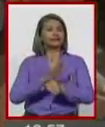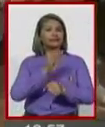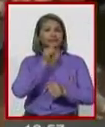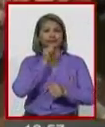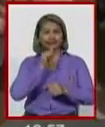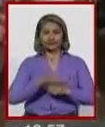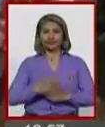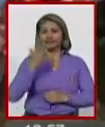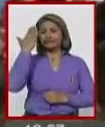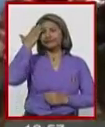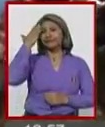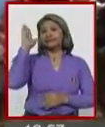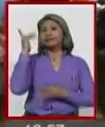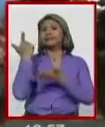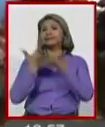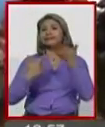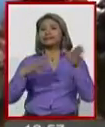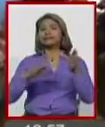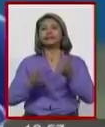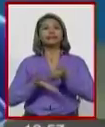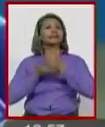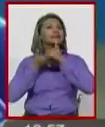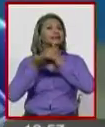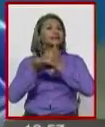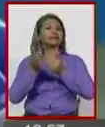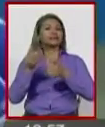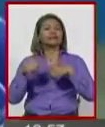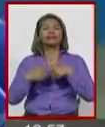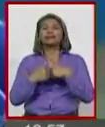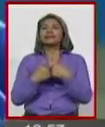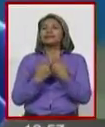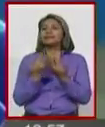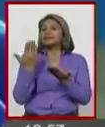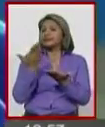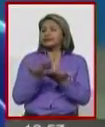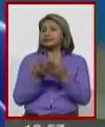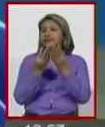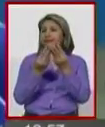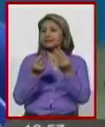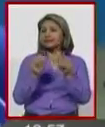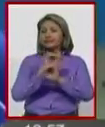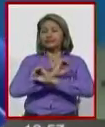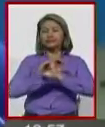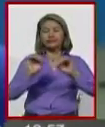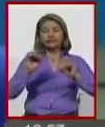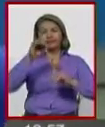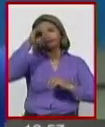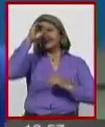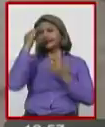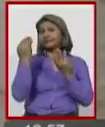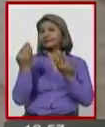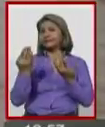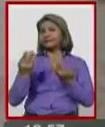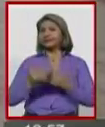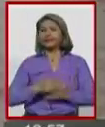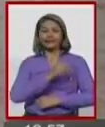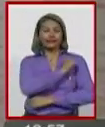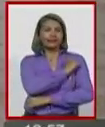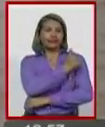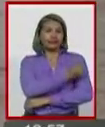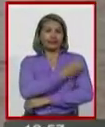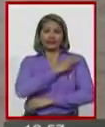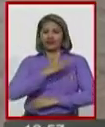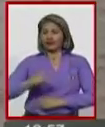nuevo. Y no sabemos qué hacer y la ayuda no sabemos cuándo va a llegar o la solución, nada. Entonces estamos esperando aquí.